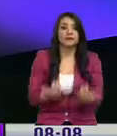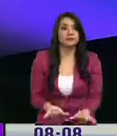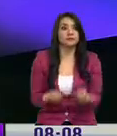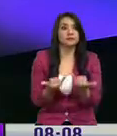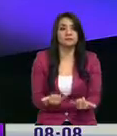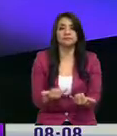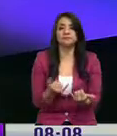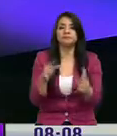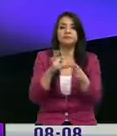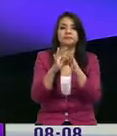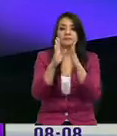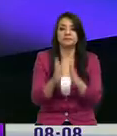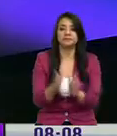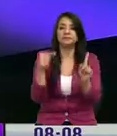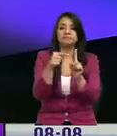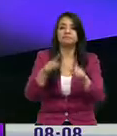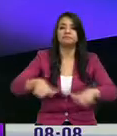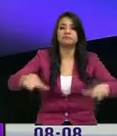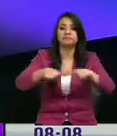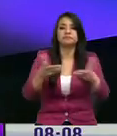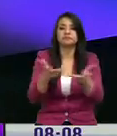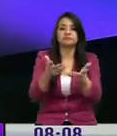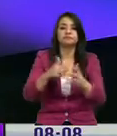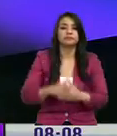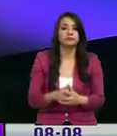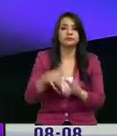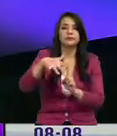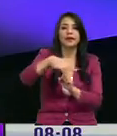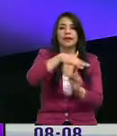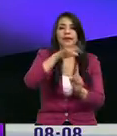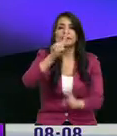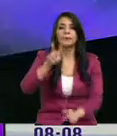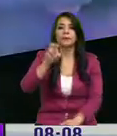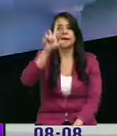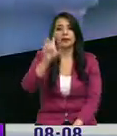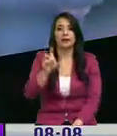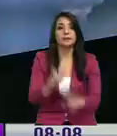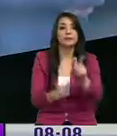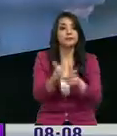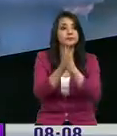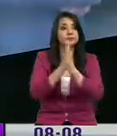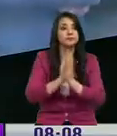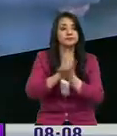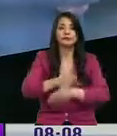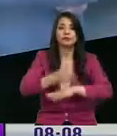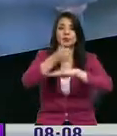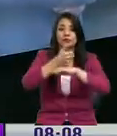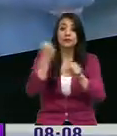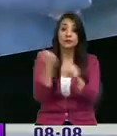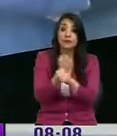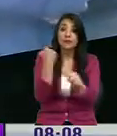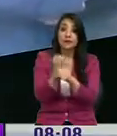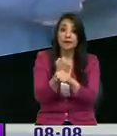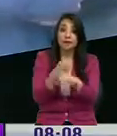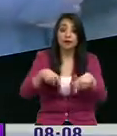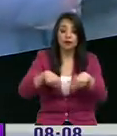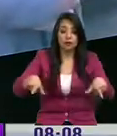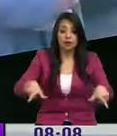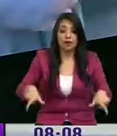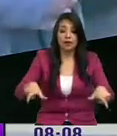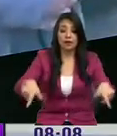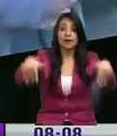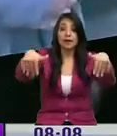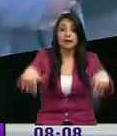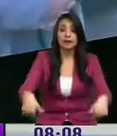andrea orbe quien se encuentra en el sector jardines del valle de los moradores solicitan las autoridades concluir los trabajos de alcantarilla